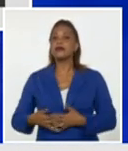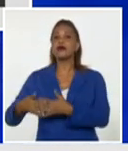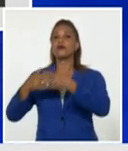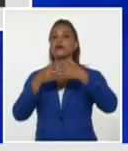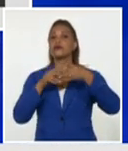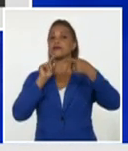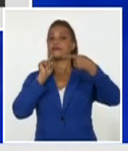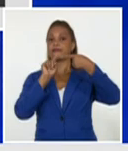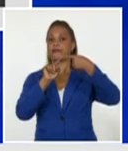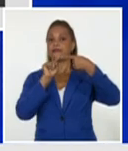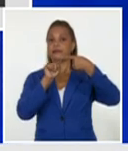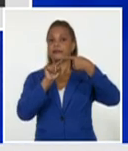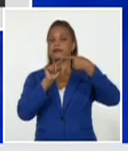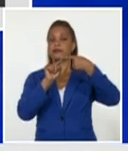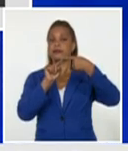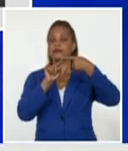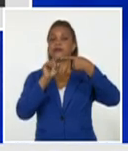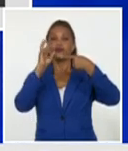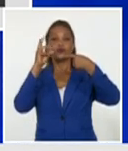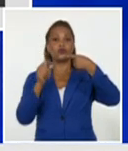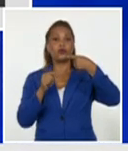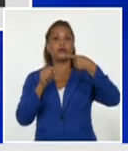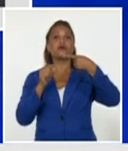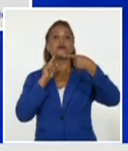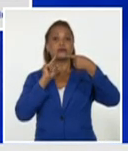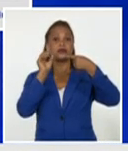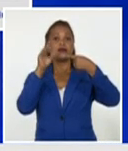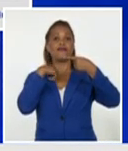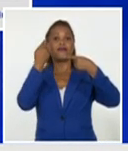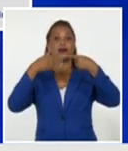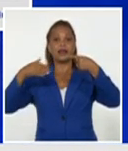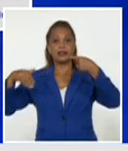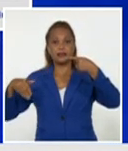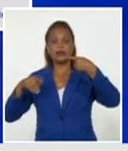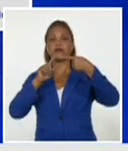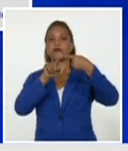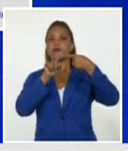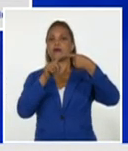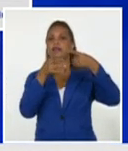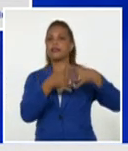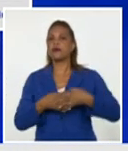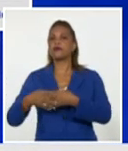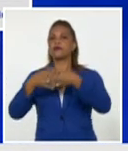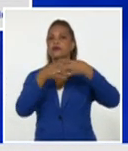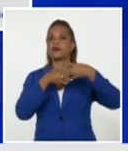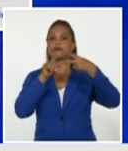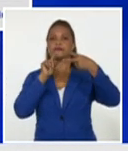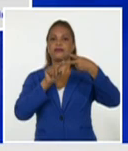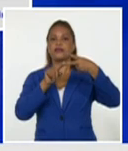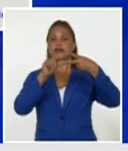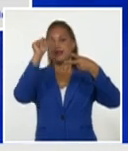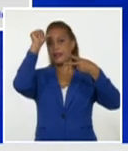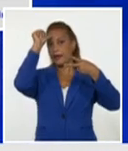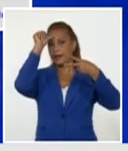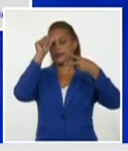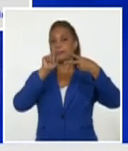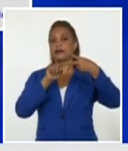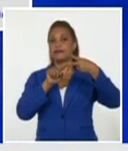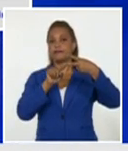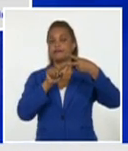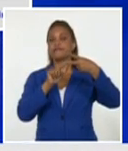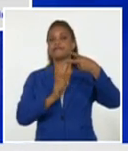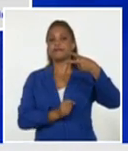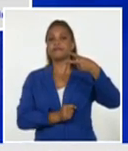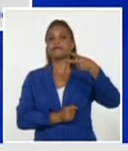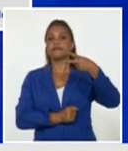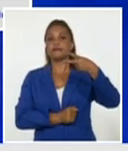en cuanto al número de casos, en cuanto al número de fallecidos. La India en segundo lugar en cuanto al número de